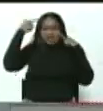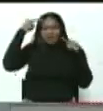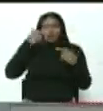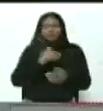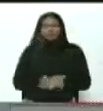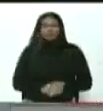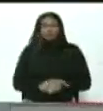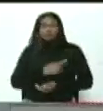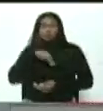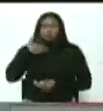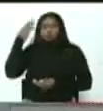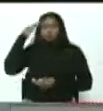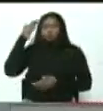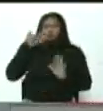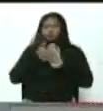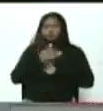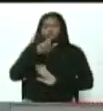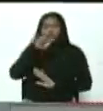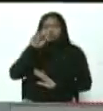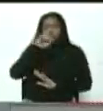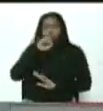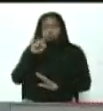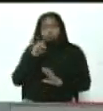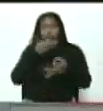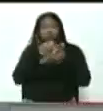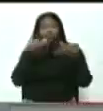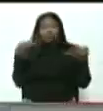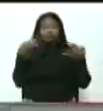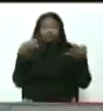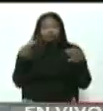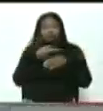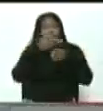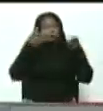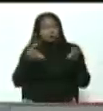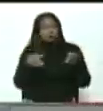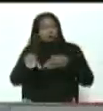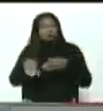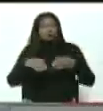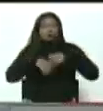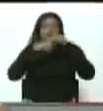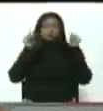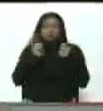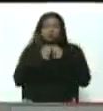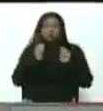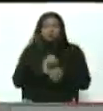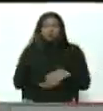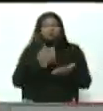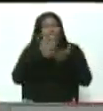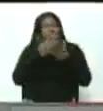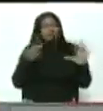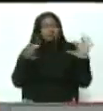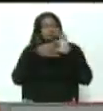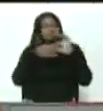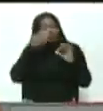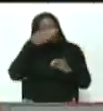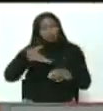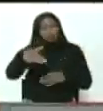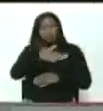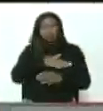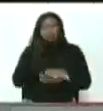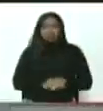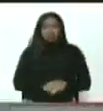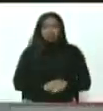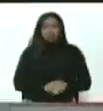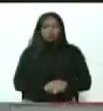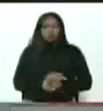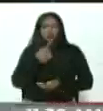y sabemos que Luis José va a ser un extraordinario gobierno en el estado de Anzoátegui, siempre de la mano del pueblo.